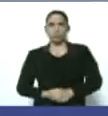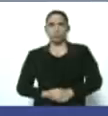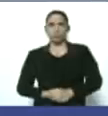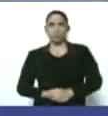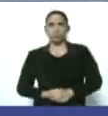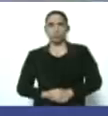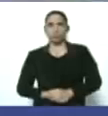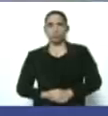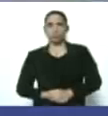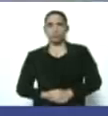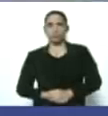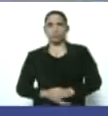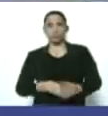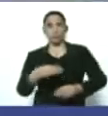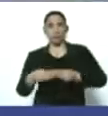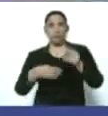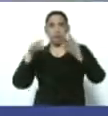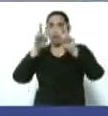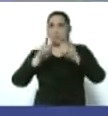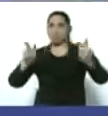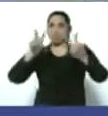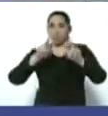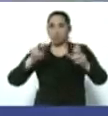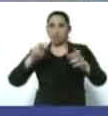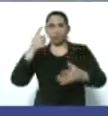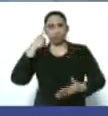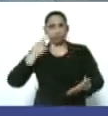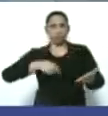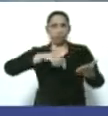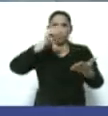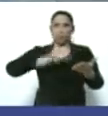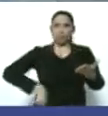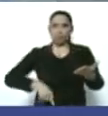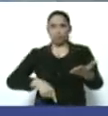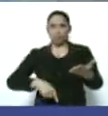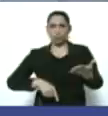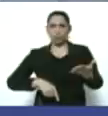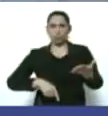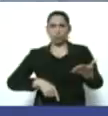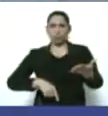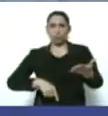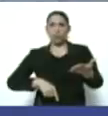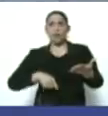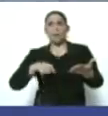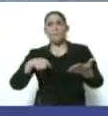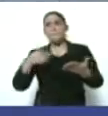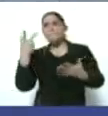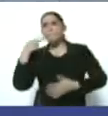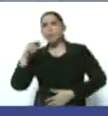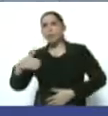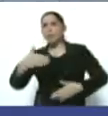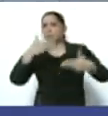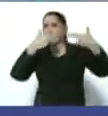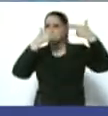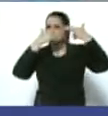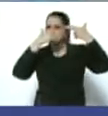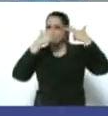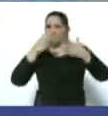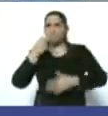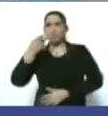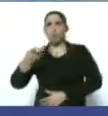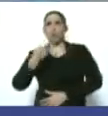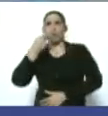donde hicieron el análisis del contrato firmado por los sicarios de la política venezolana.